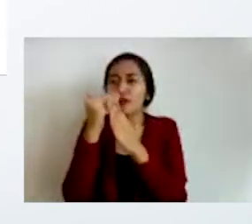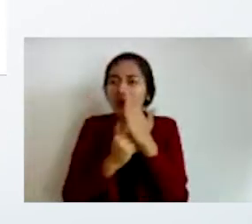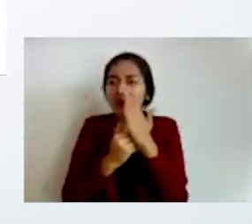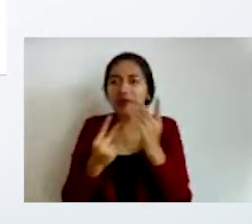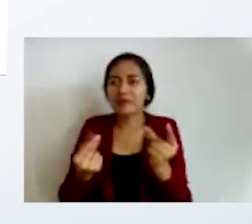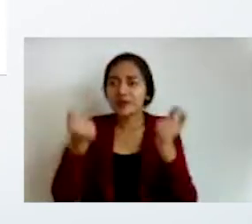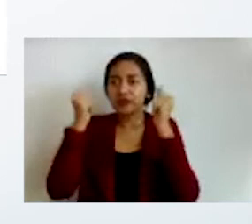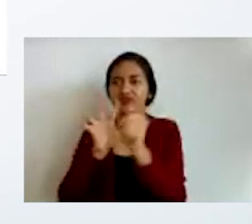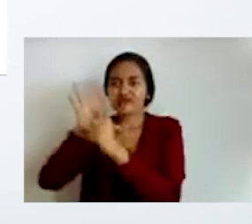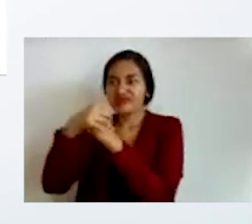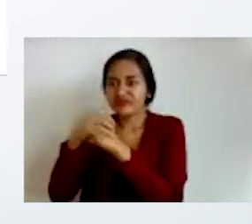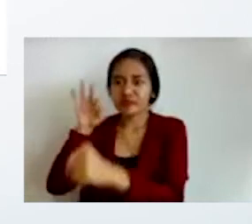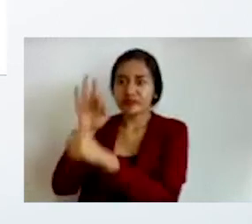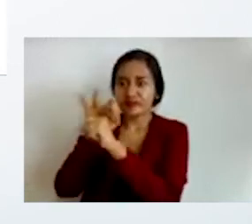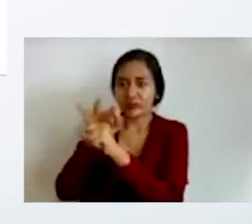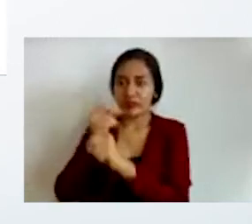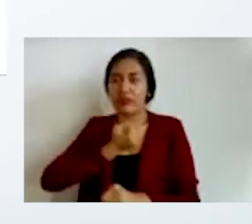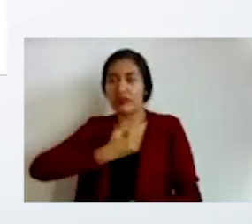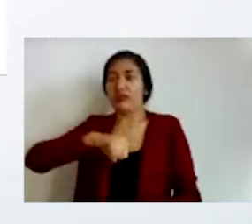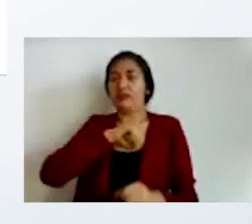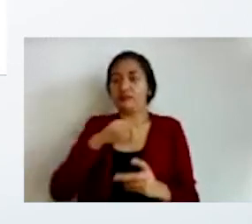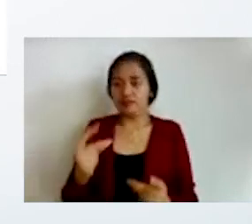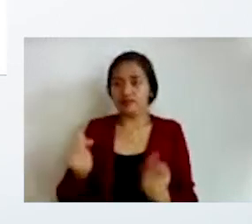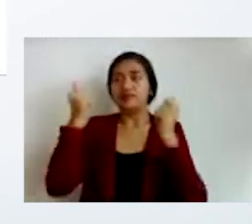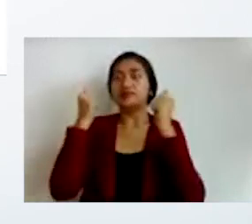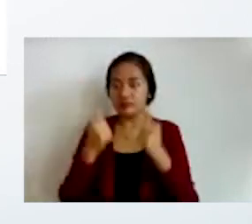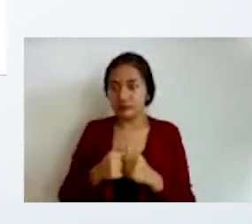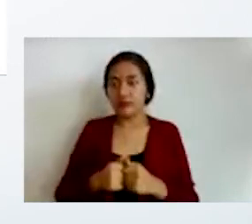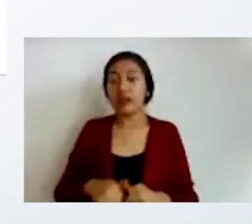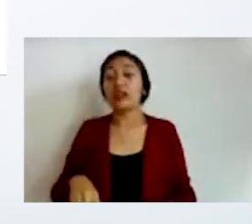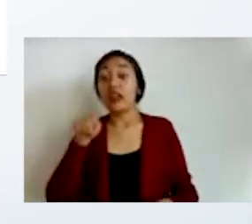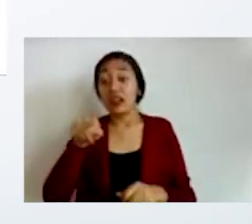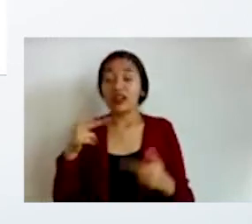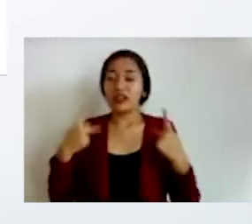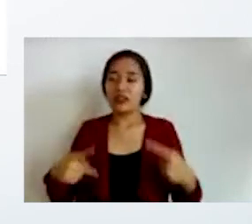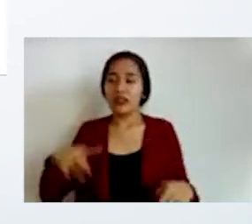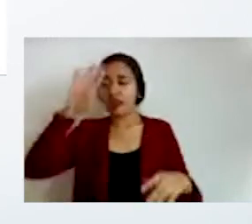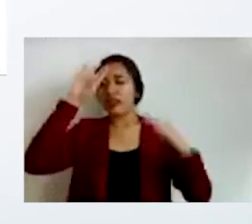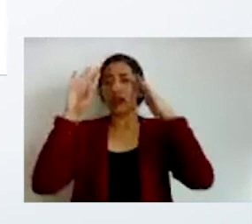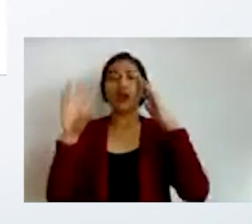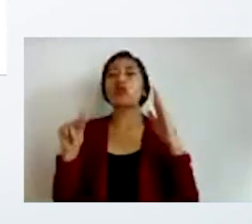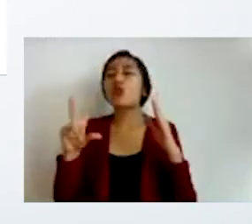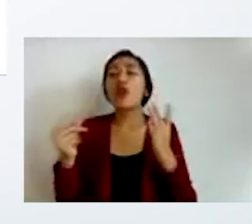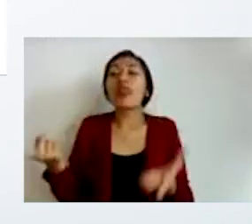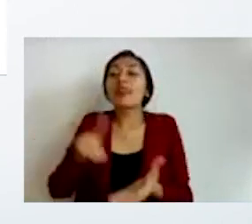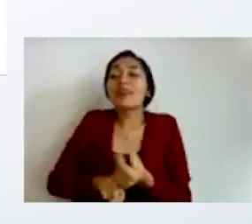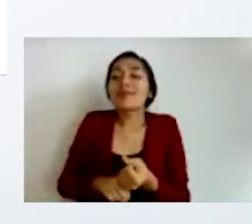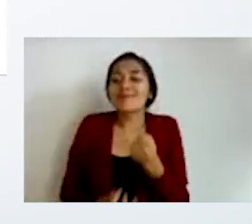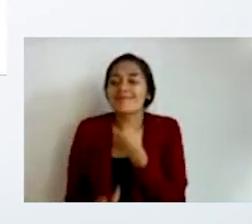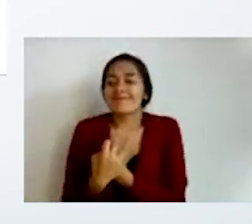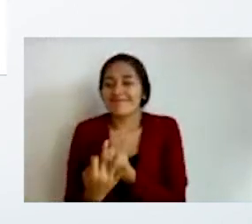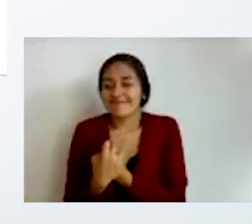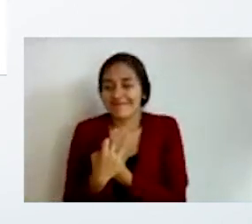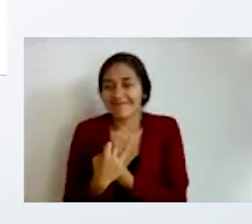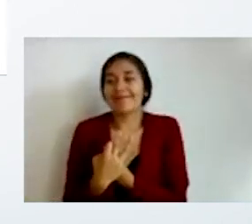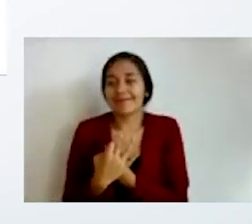la persona no entra a la expresión de la enfermedad porque tiene protección, porque tiene inmunidad.